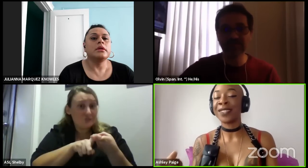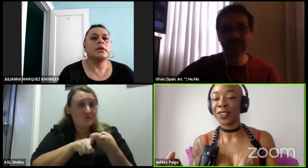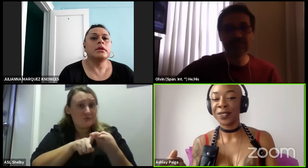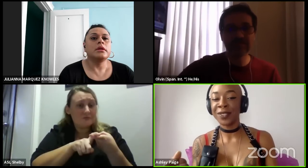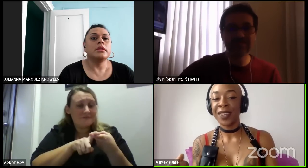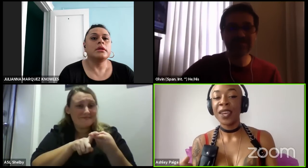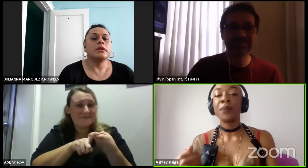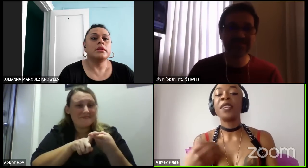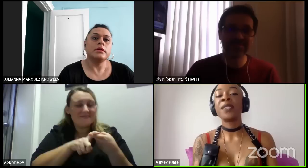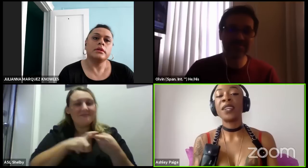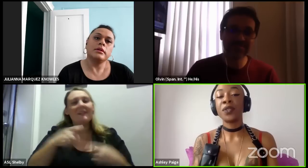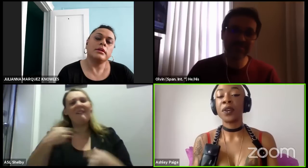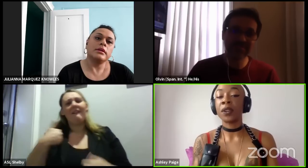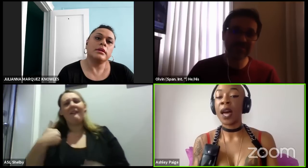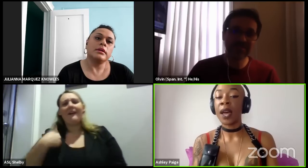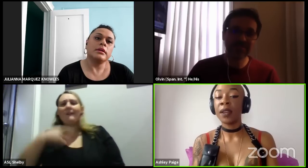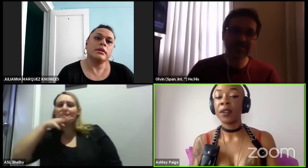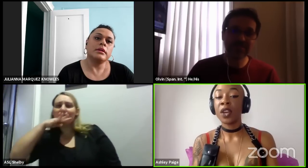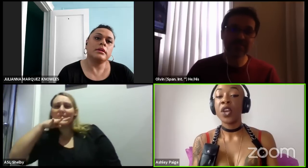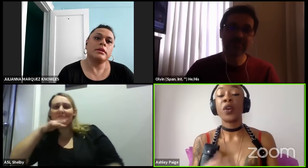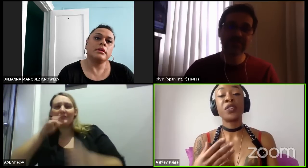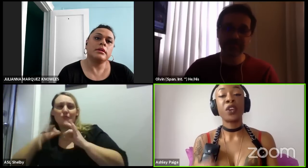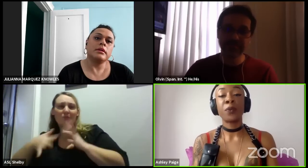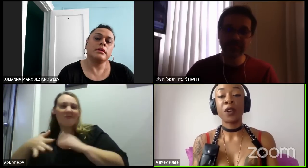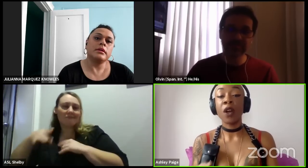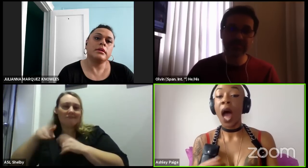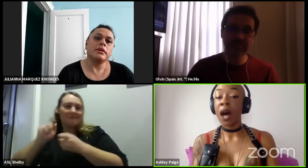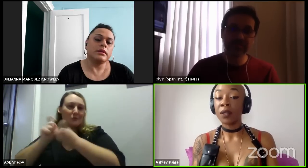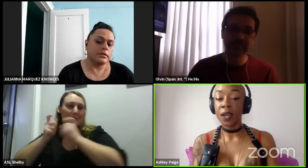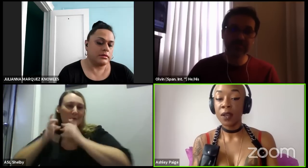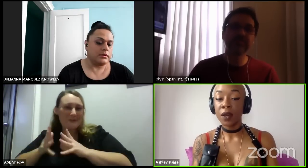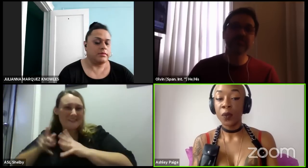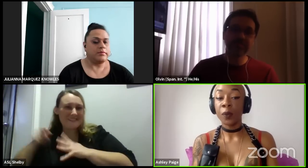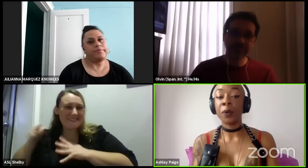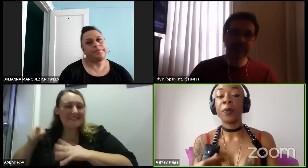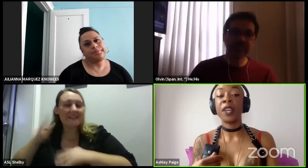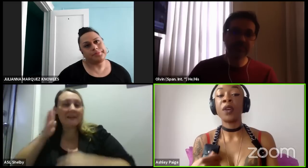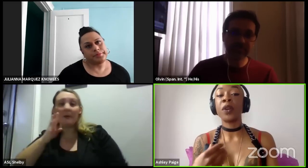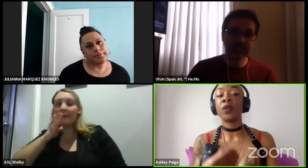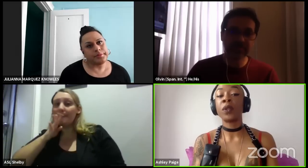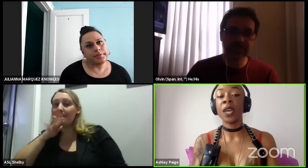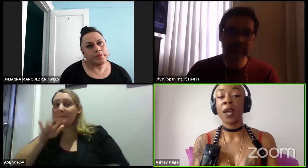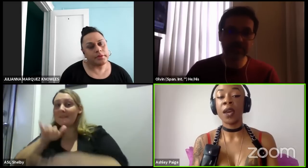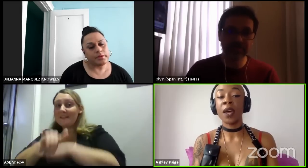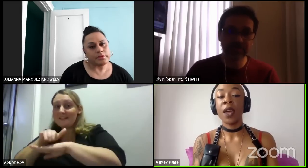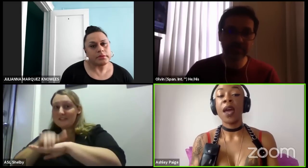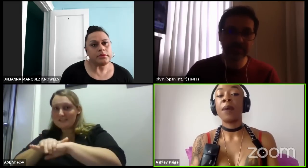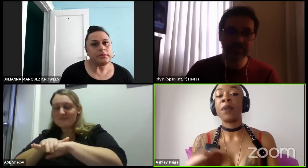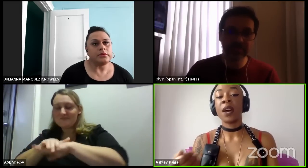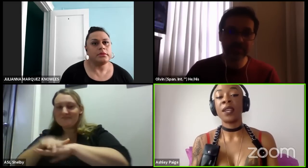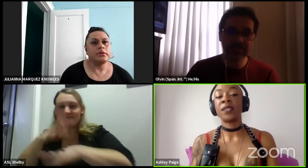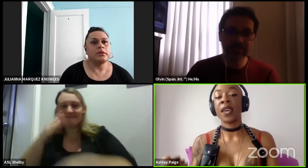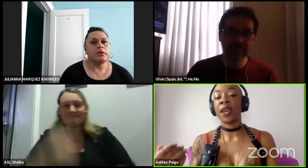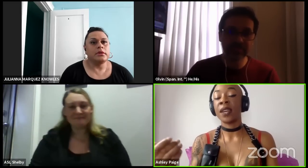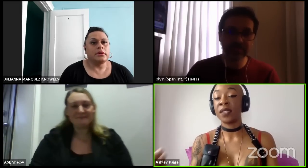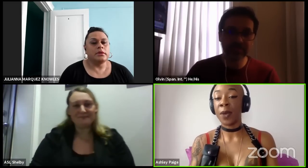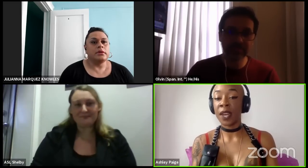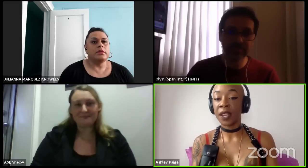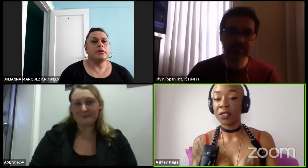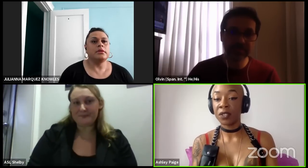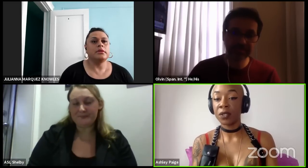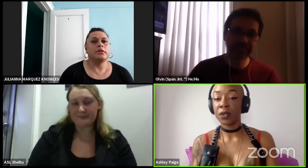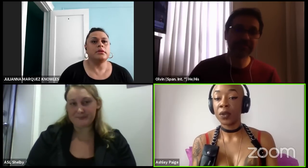Spanish-speaking listeners, please stay tuned on your line. Your interpreter, Alda, will be repeating what Juliana and Biani say